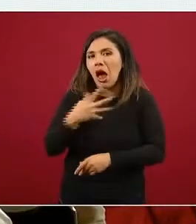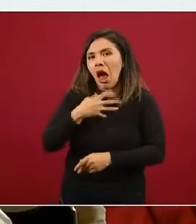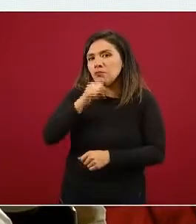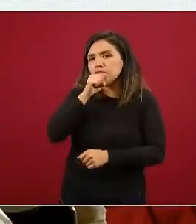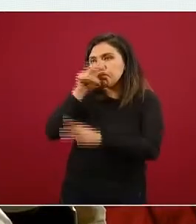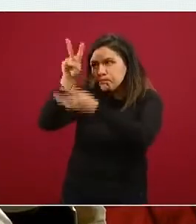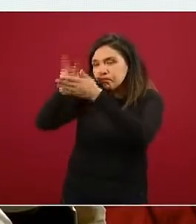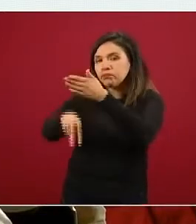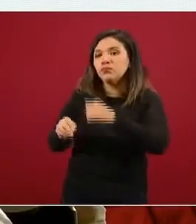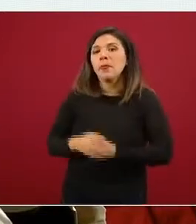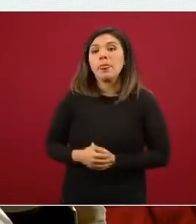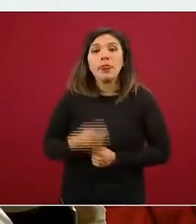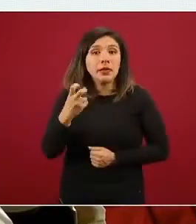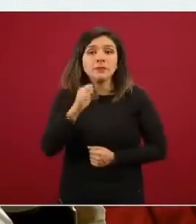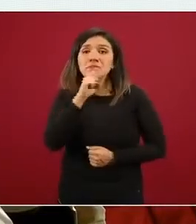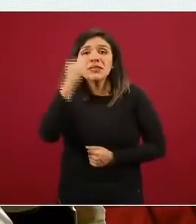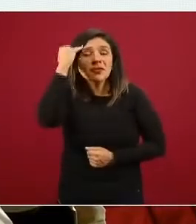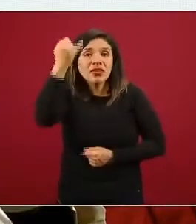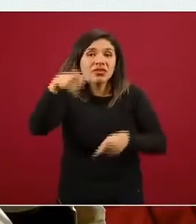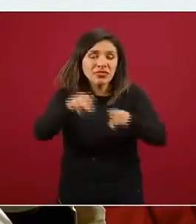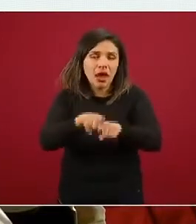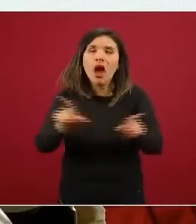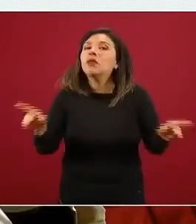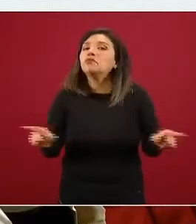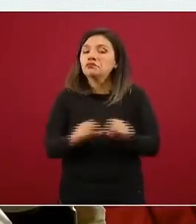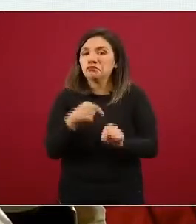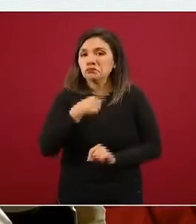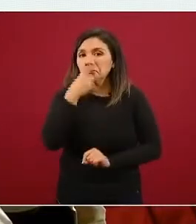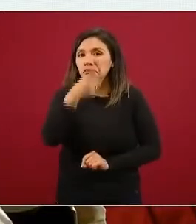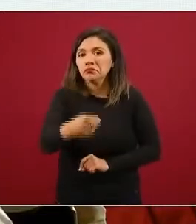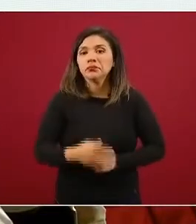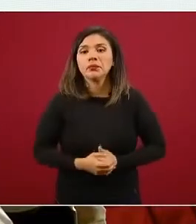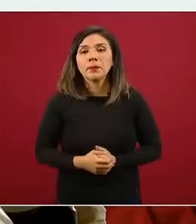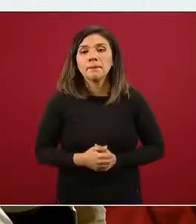ellos. El concepto es el mismo. En resumen,